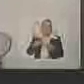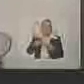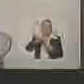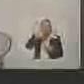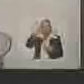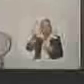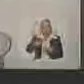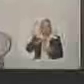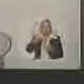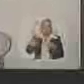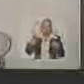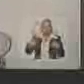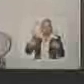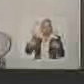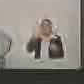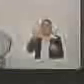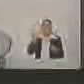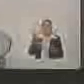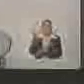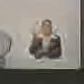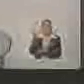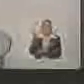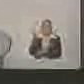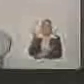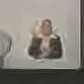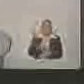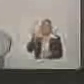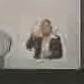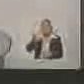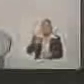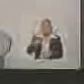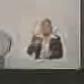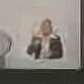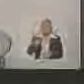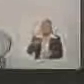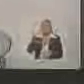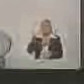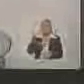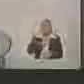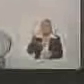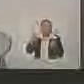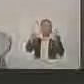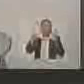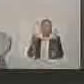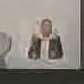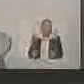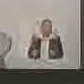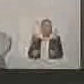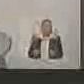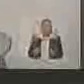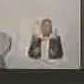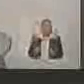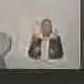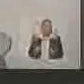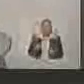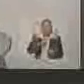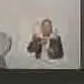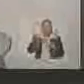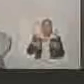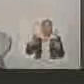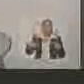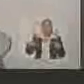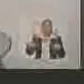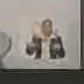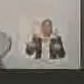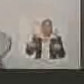radical en Benito Juárez, un cambio que permita, por ejemplo, que en la seguridad colonias como Del Valle, como Nápoles, como